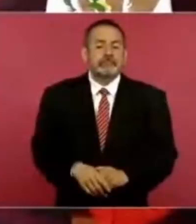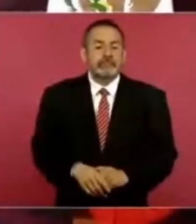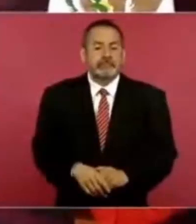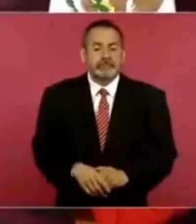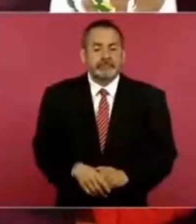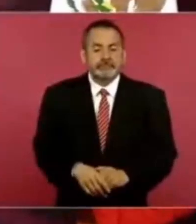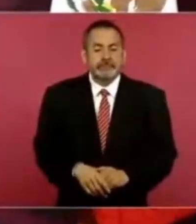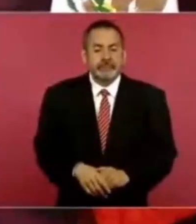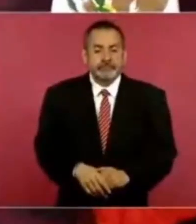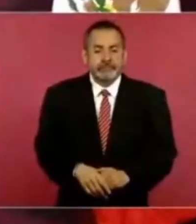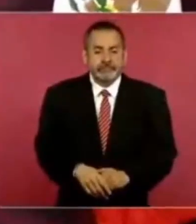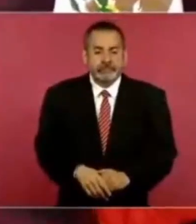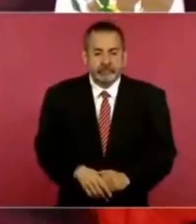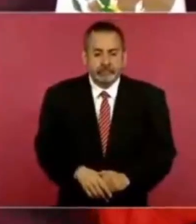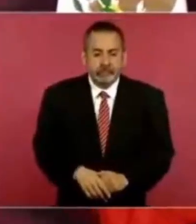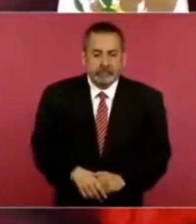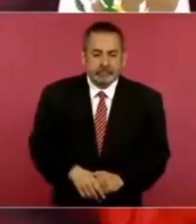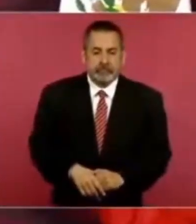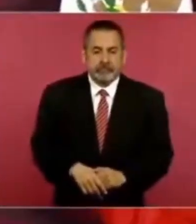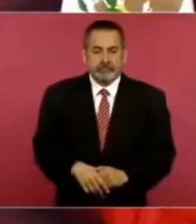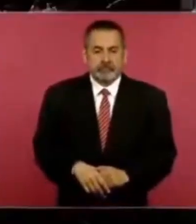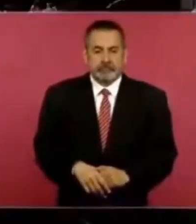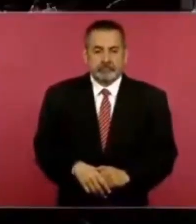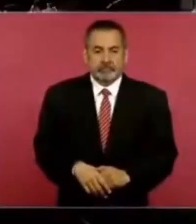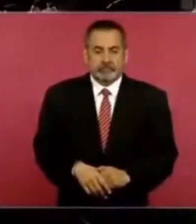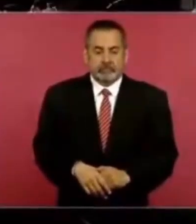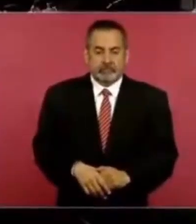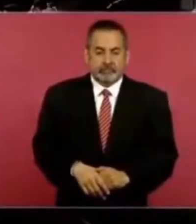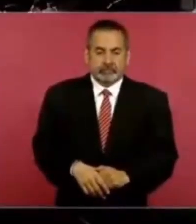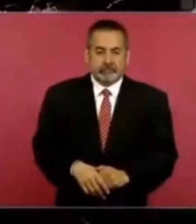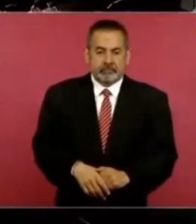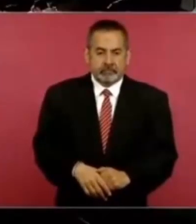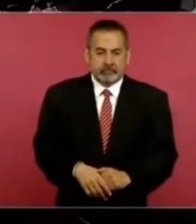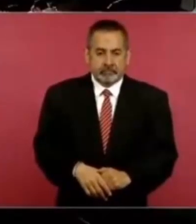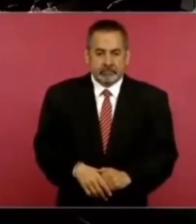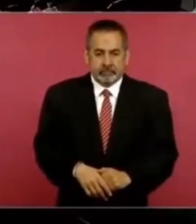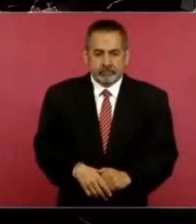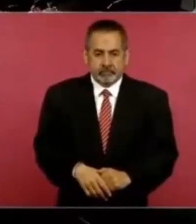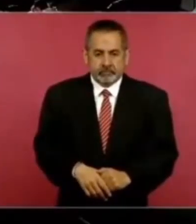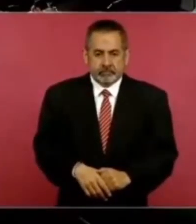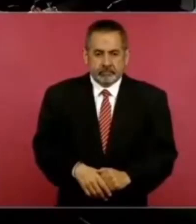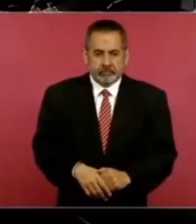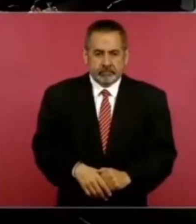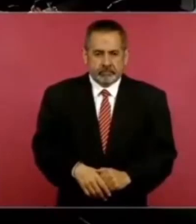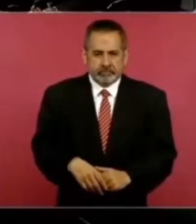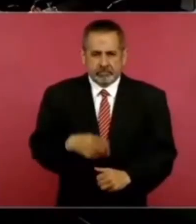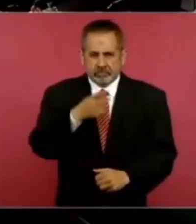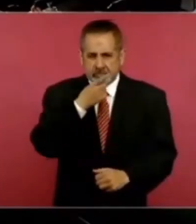Se niega, me dicen que no es cierto.